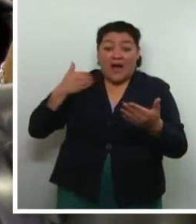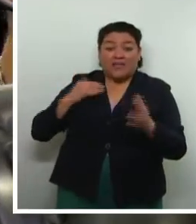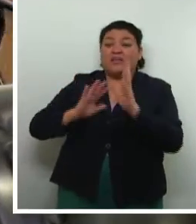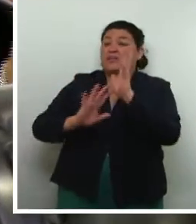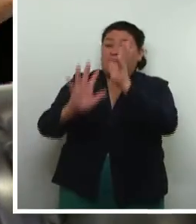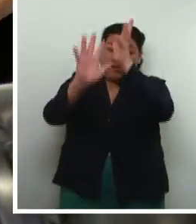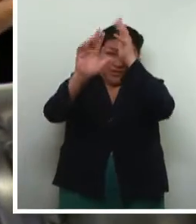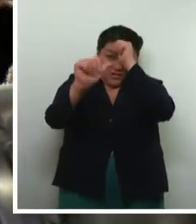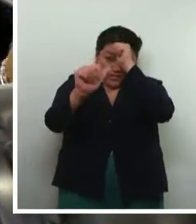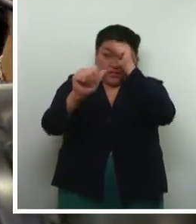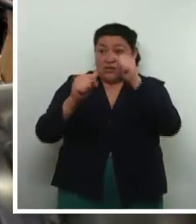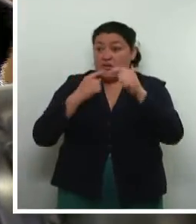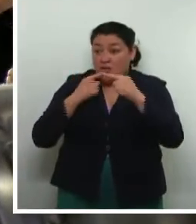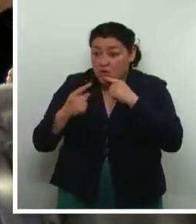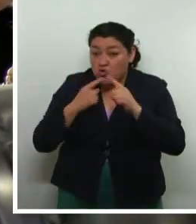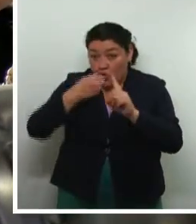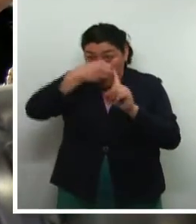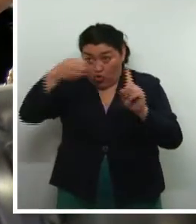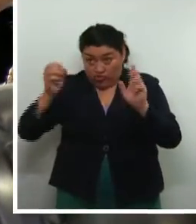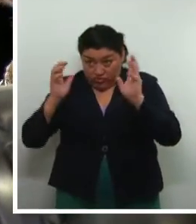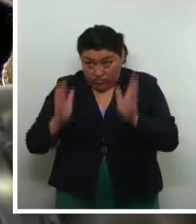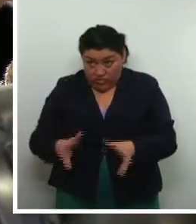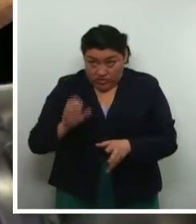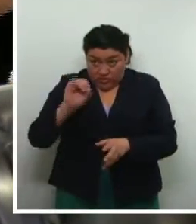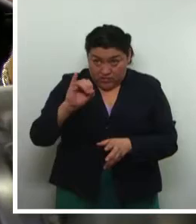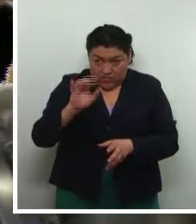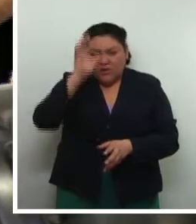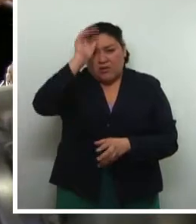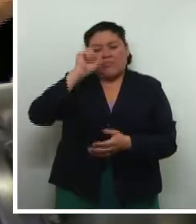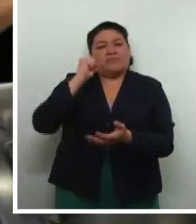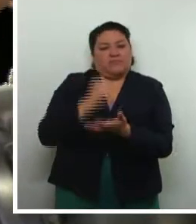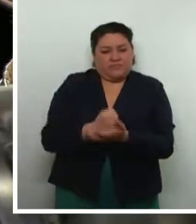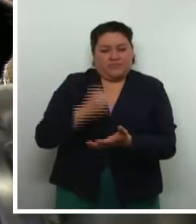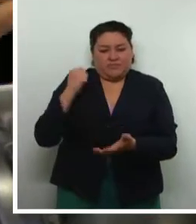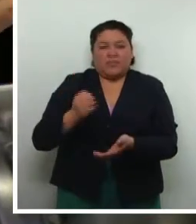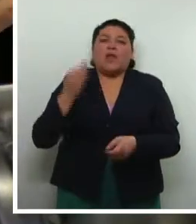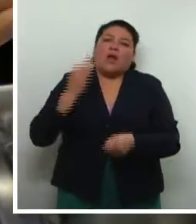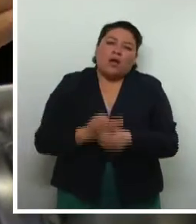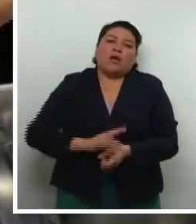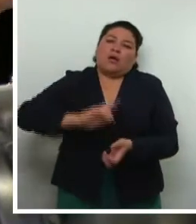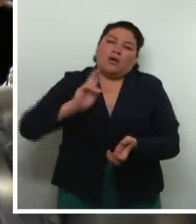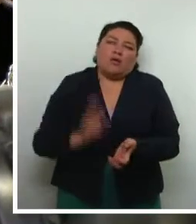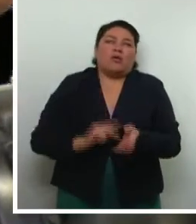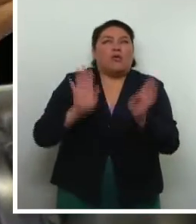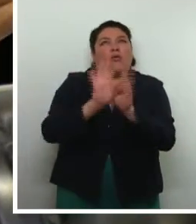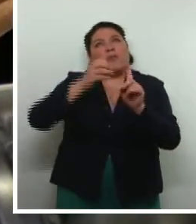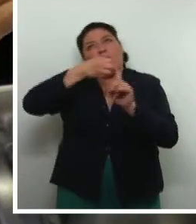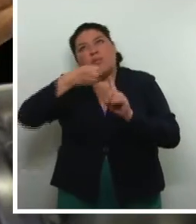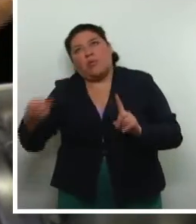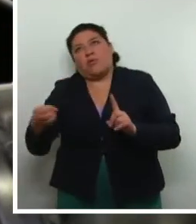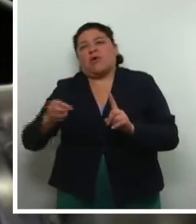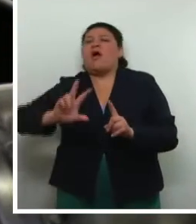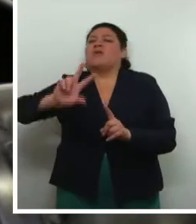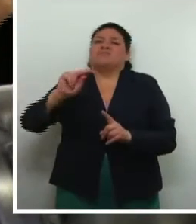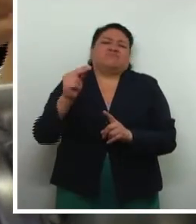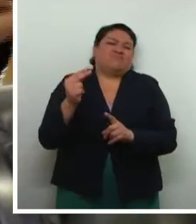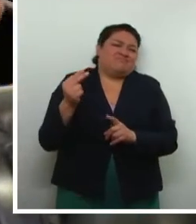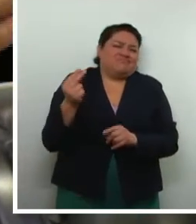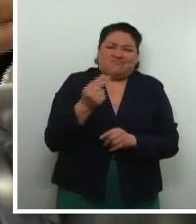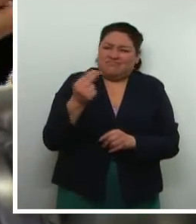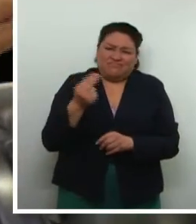que fue votado y por lo mismo no se vale volver a discutir el método, salvo que